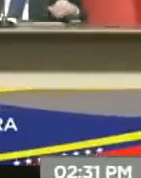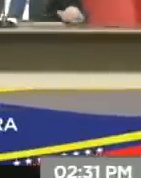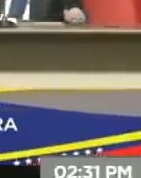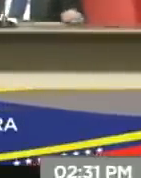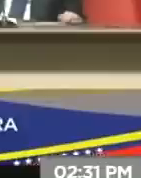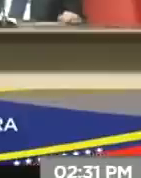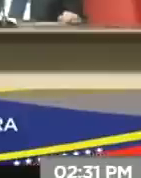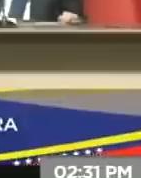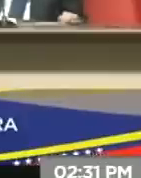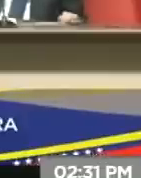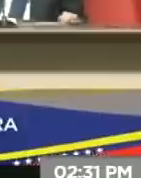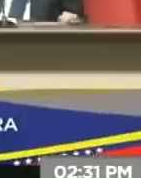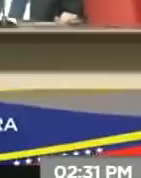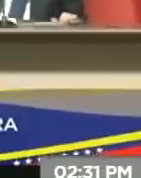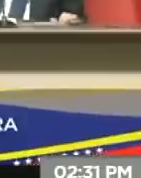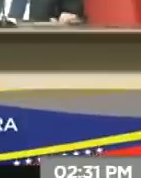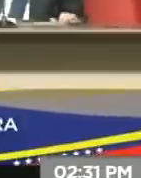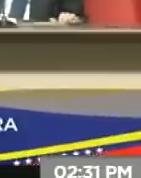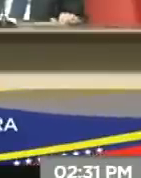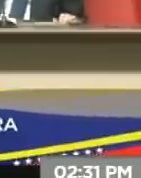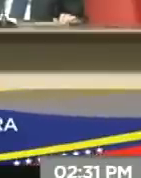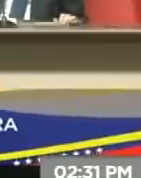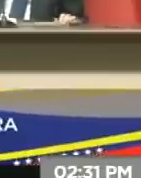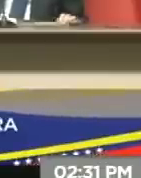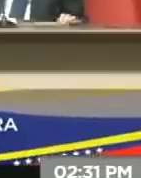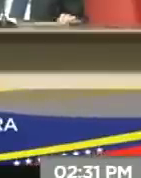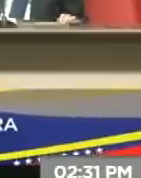Evet. Evet.